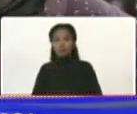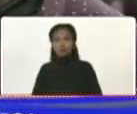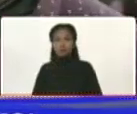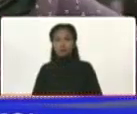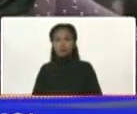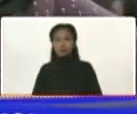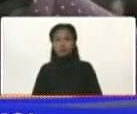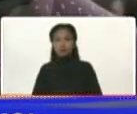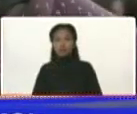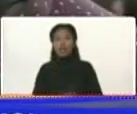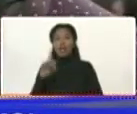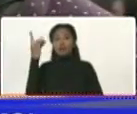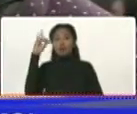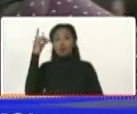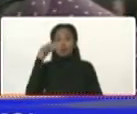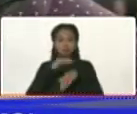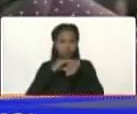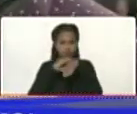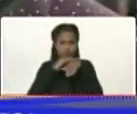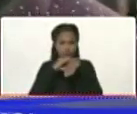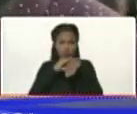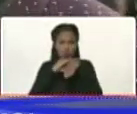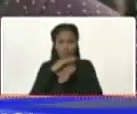perdón. En Bolivia, disculpen.